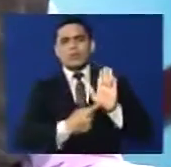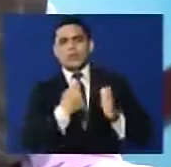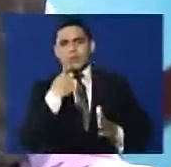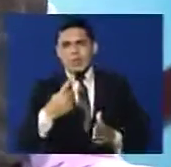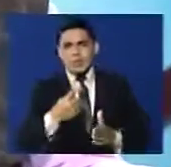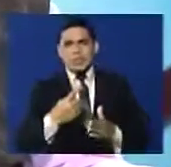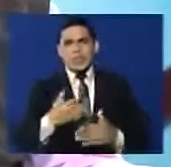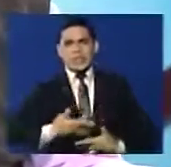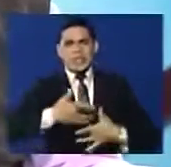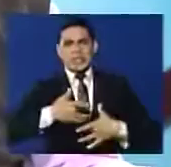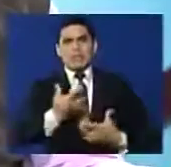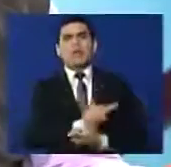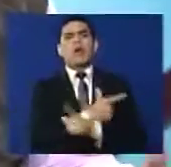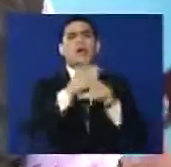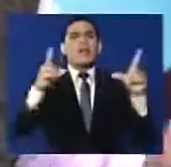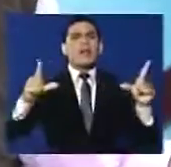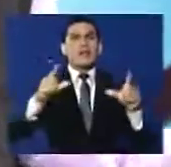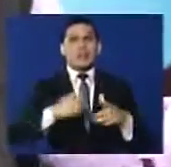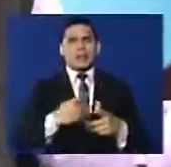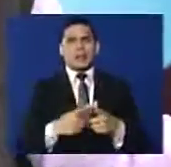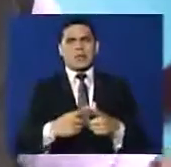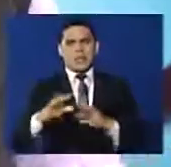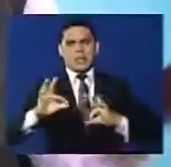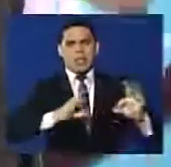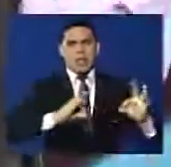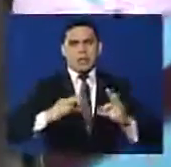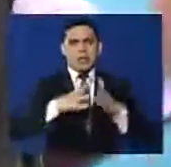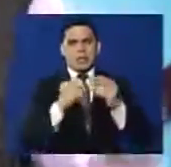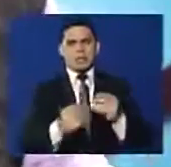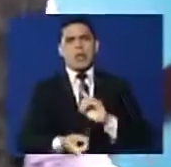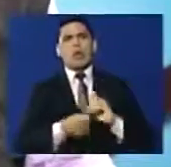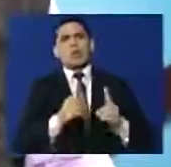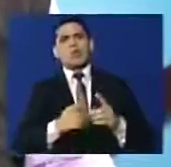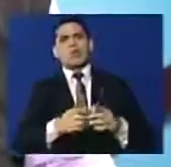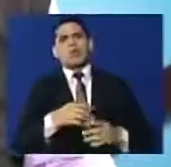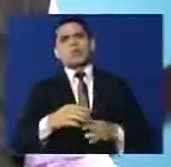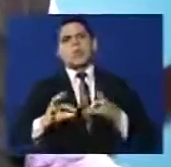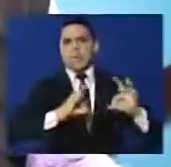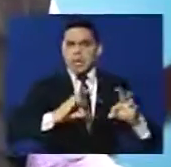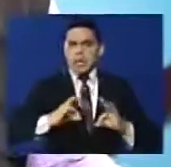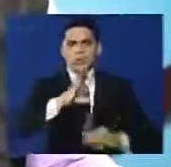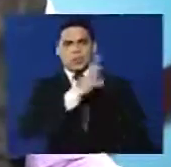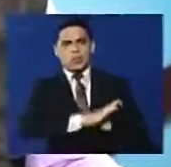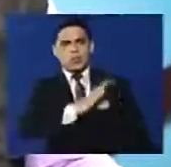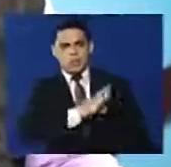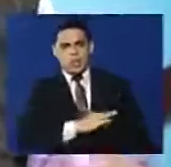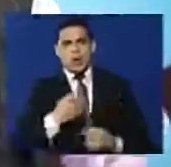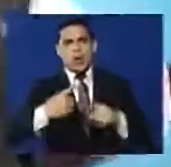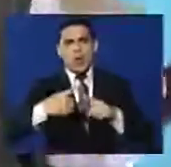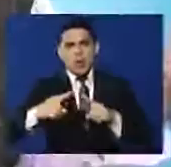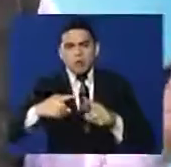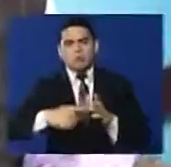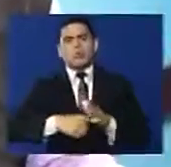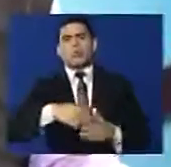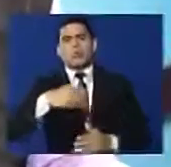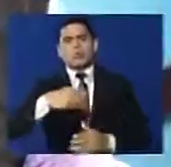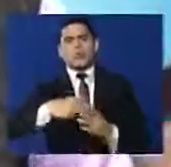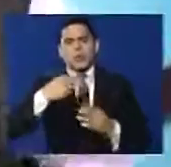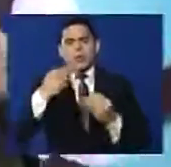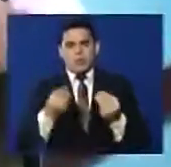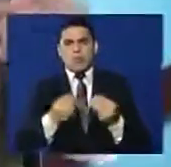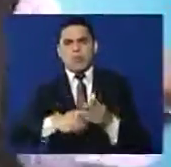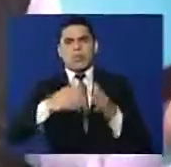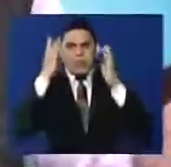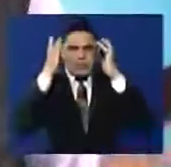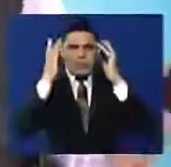el sentimiento de libertad. ¿Entiendes? El teatro es para todos. Hay quien hace teatro social, hay quien hace teatro más intelectual, teatro de texto, hay